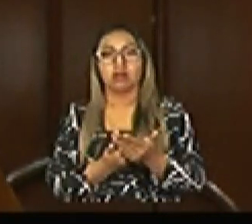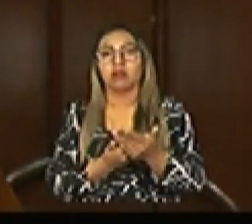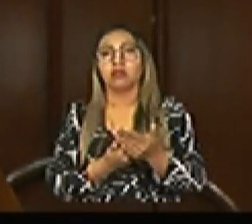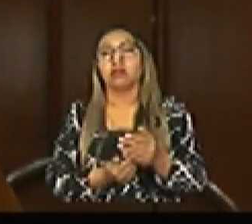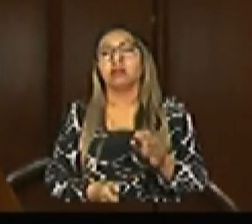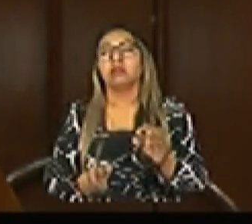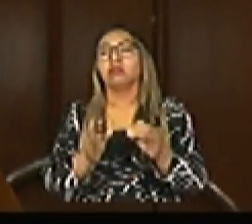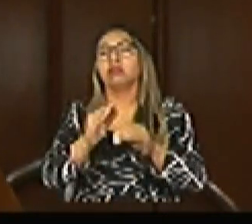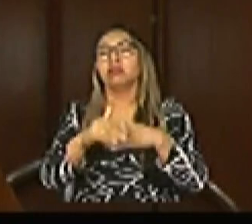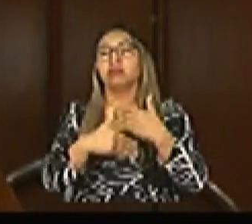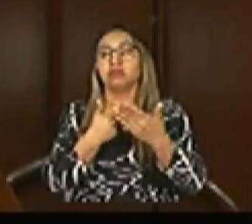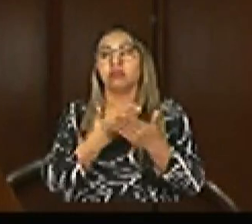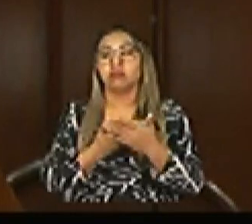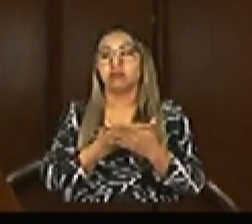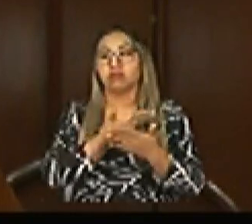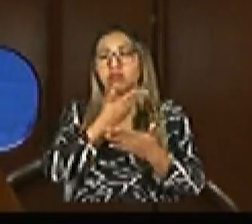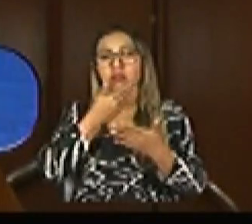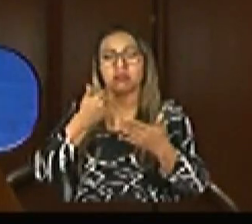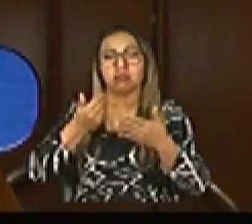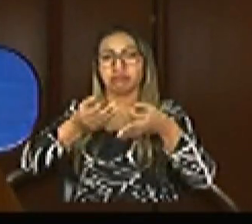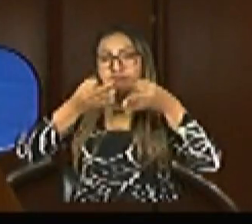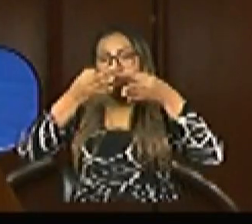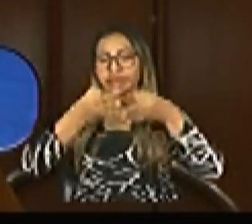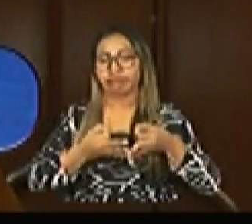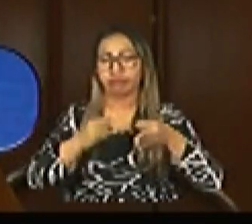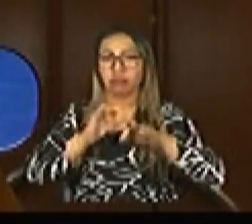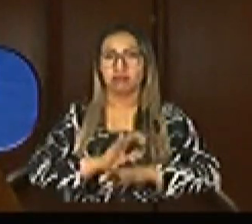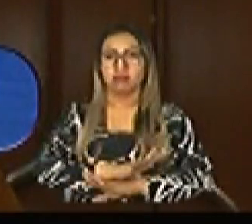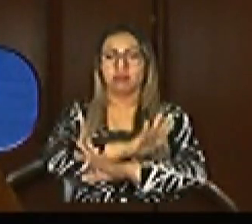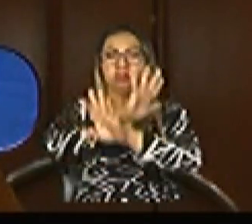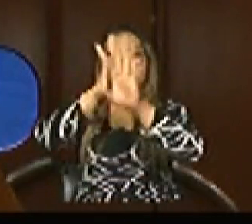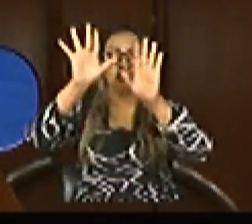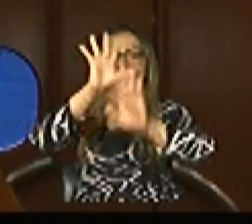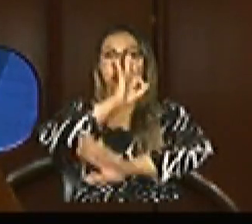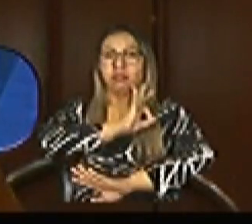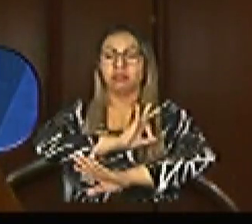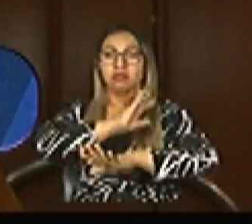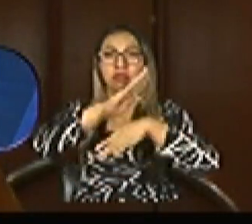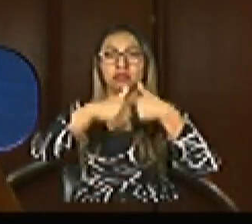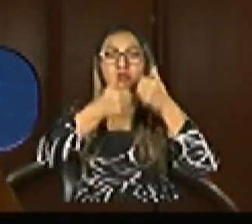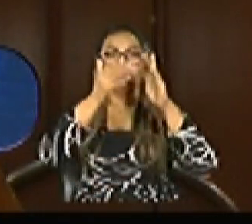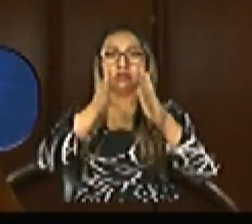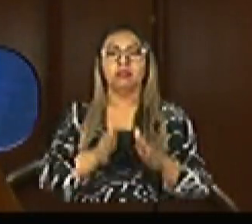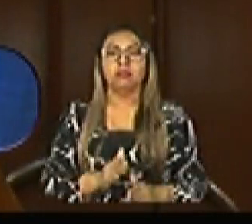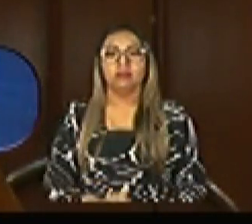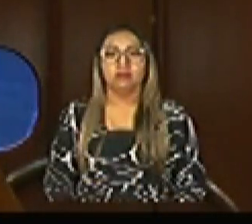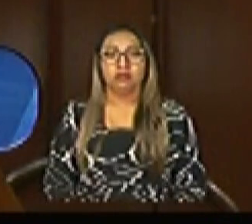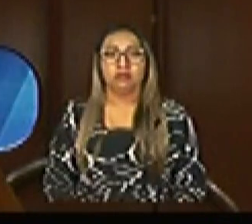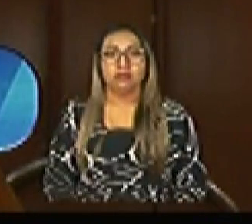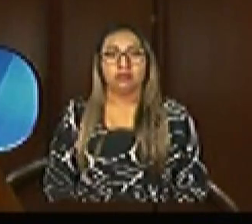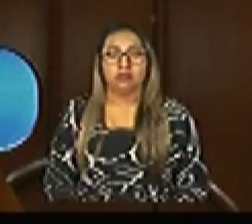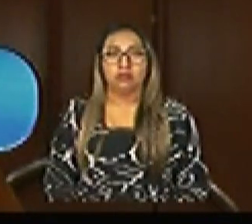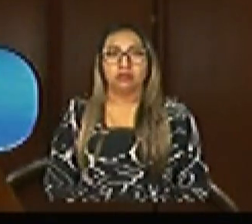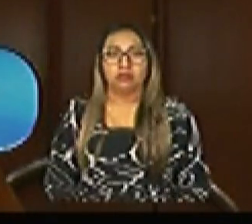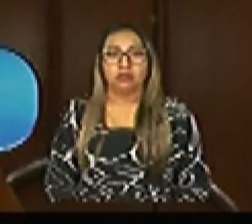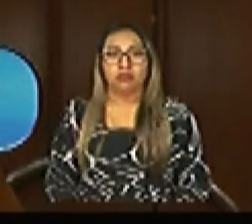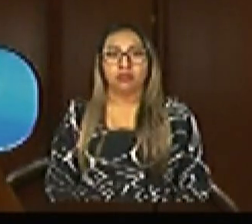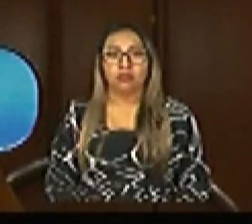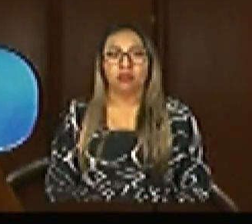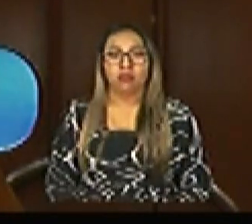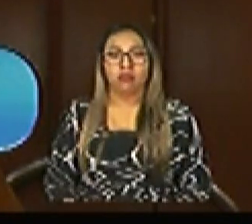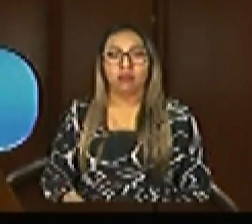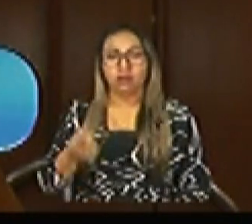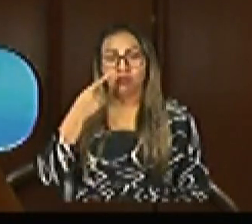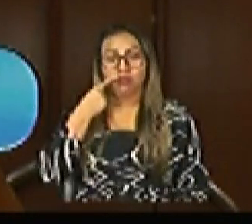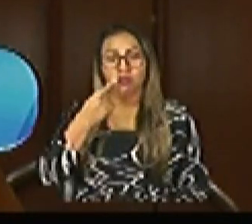manera eficaz, transparente y en beneficio de la ciudadanía. En este sentido, el